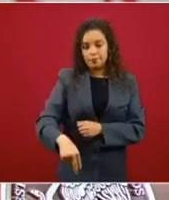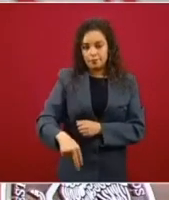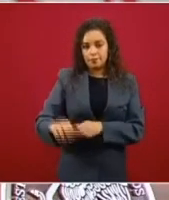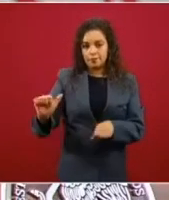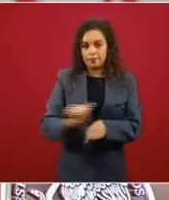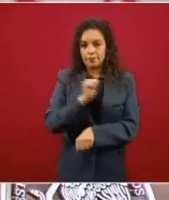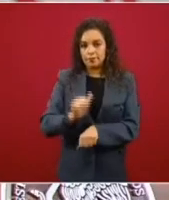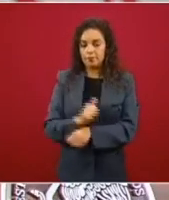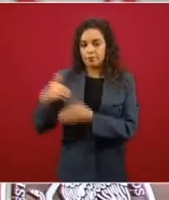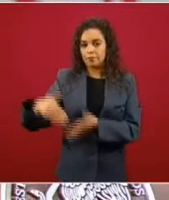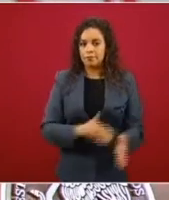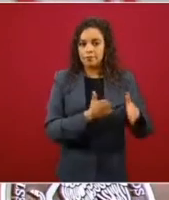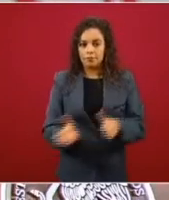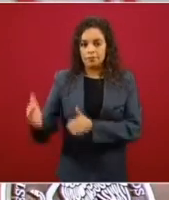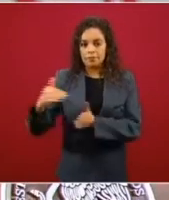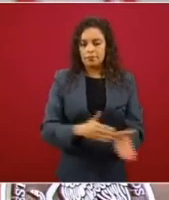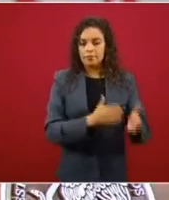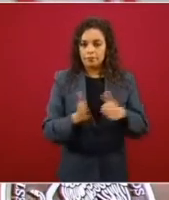Tengo que usar el avión